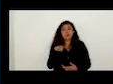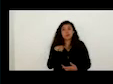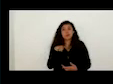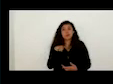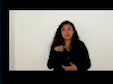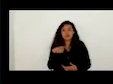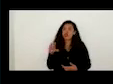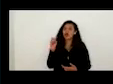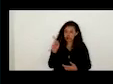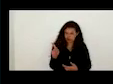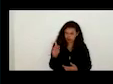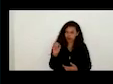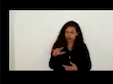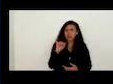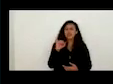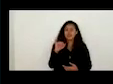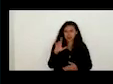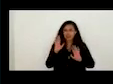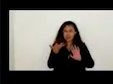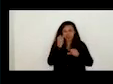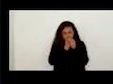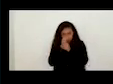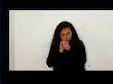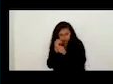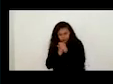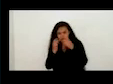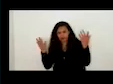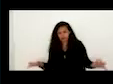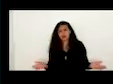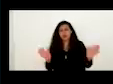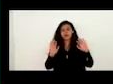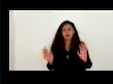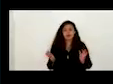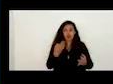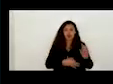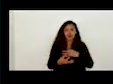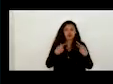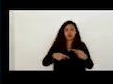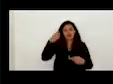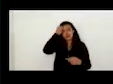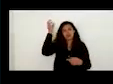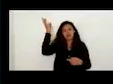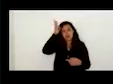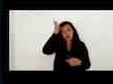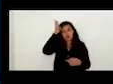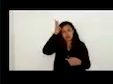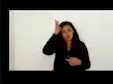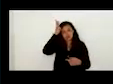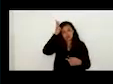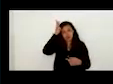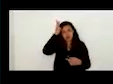ok, sí, se hicieron ya su investigación y de campo y en todo paciente con síndrome de Down